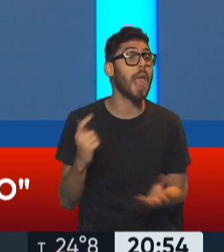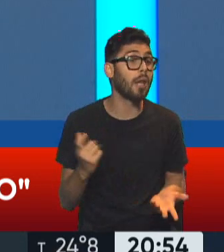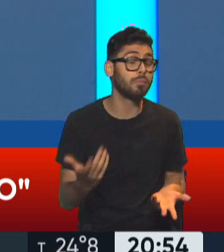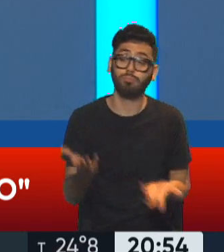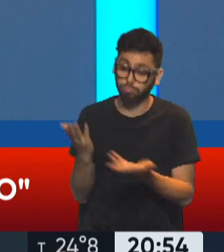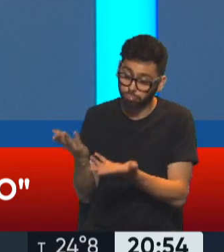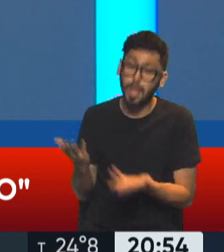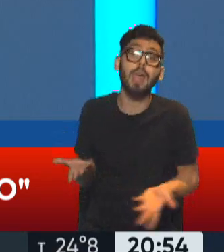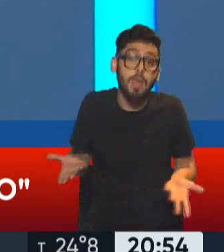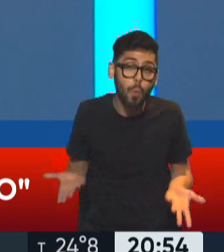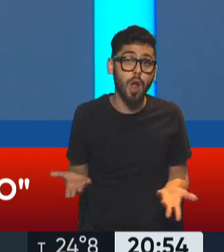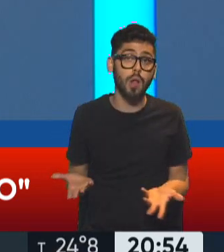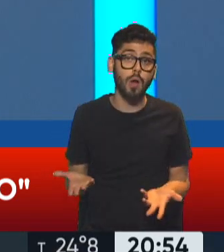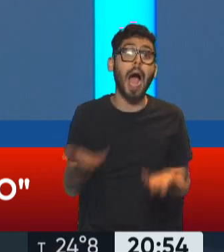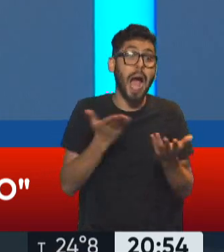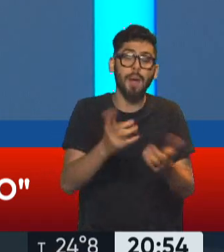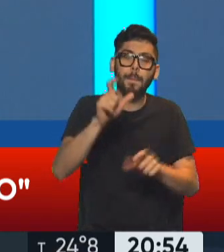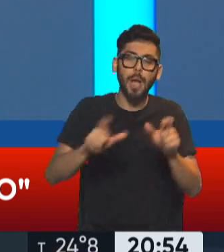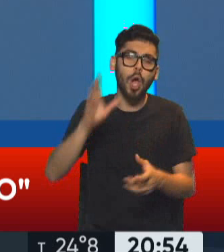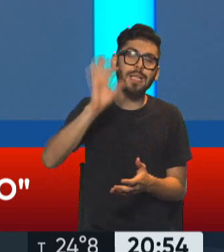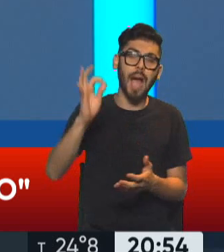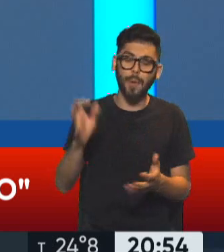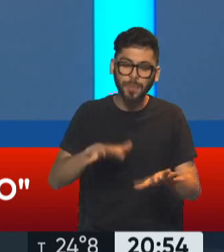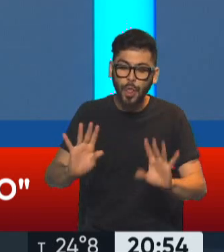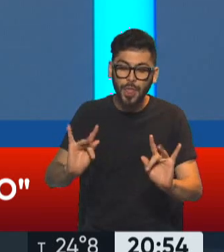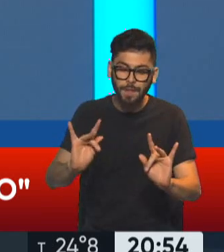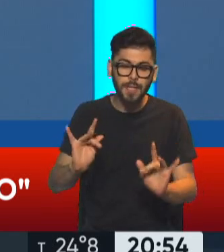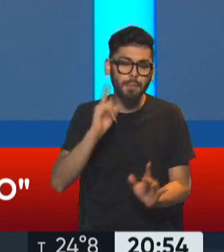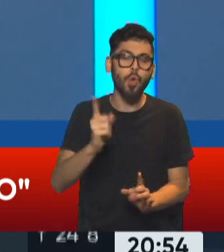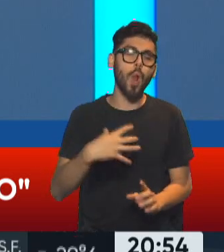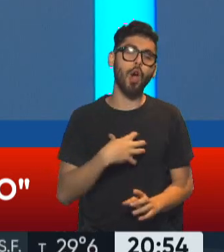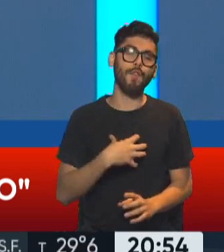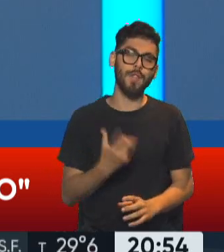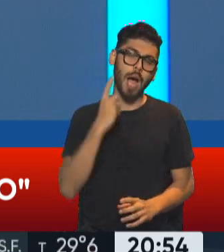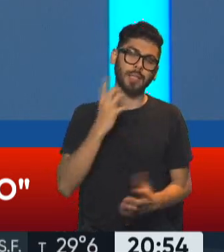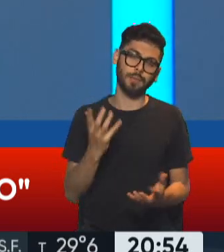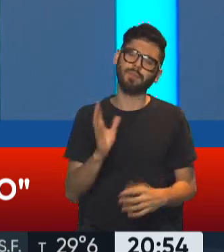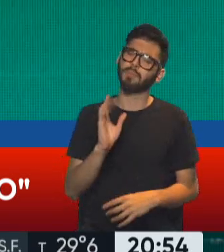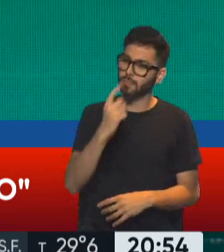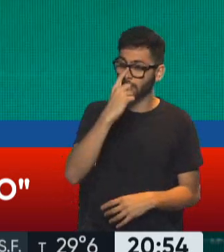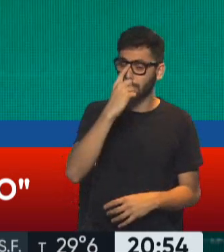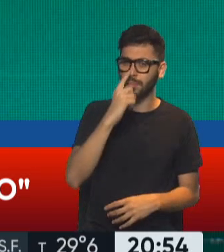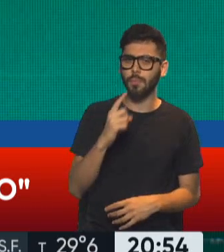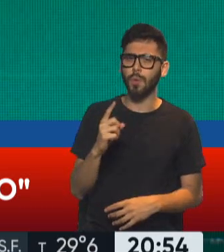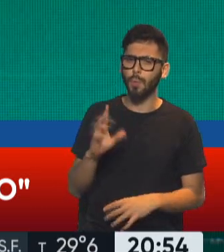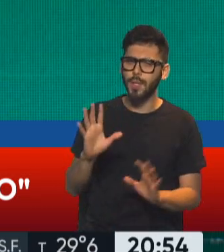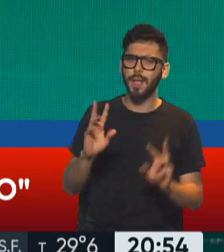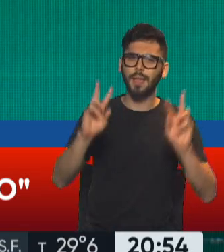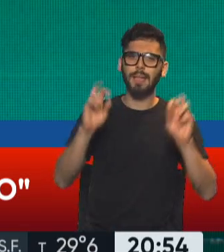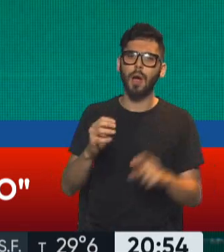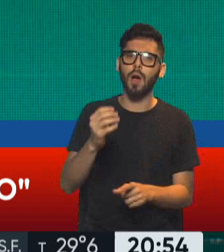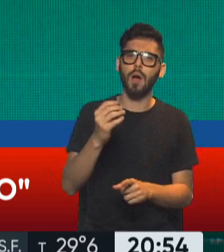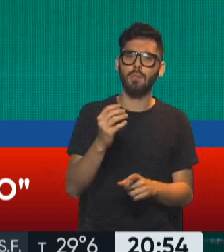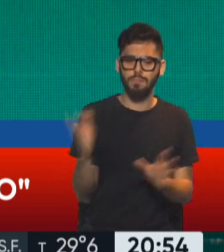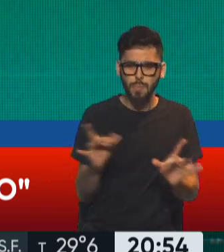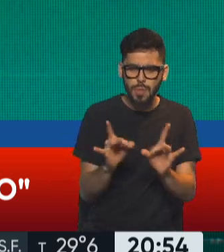Bueno, ahí está puesta la confianza de gente que sabe que no la está pasando bien, pero tienen una conciencia. ¿Faltó quizás escucha o una reacción más rápida con el tema de los alimentos